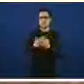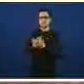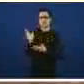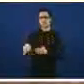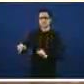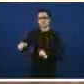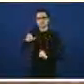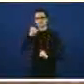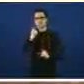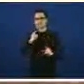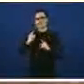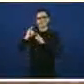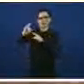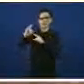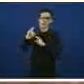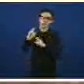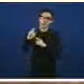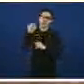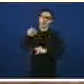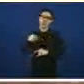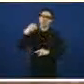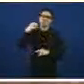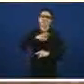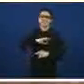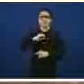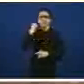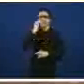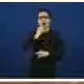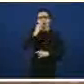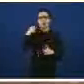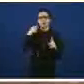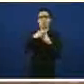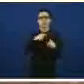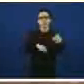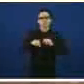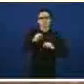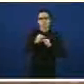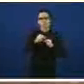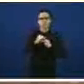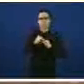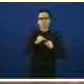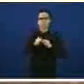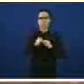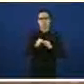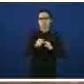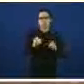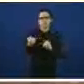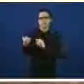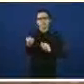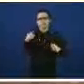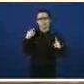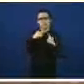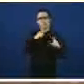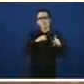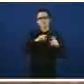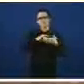teléfono E que chame Ao señor Rajoy Para que se tomen As medidas necesarias Para solucionar Este problema Porque